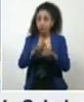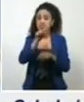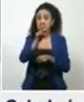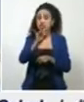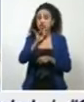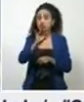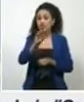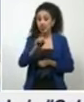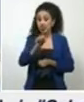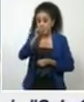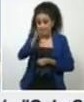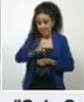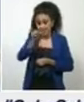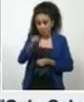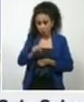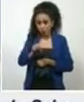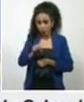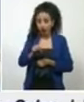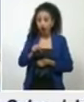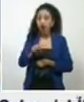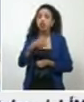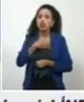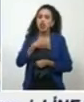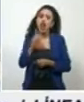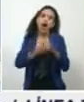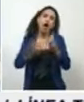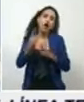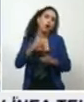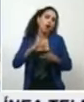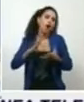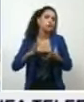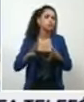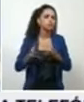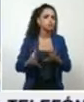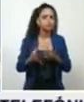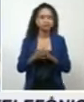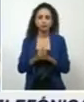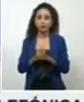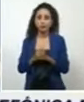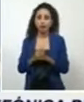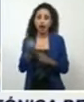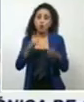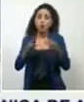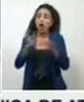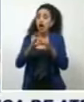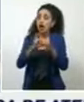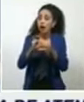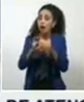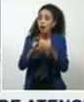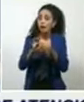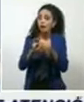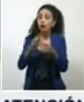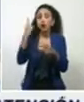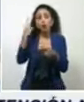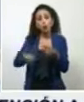tenido algunas complicaciones. Han estado en el estado grave o en el estado crítico.